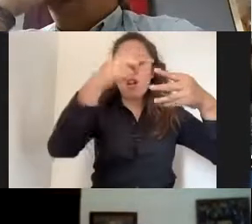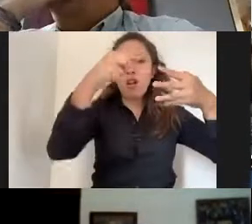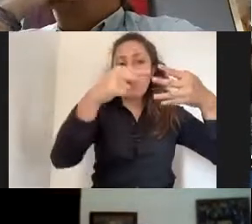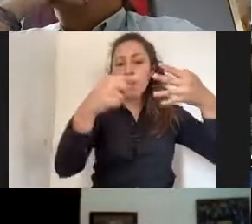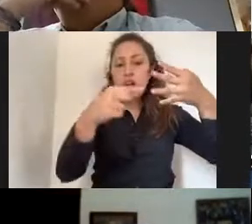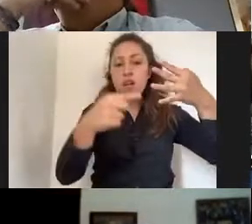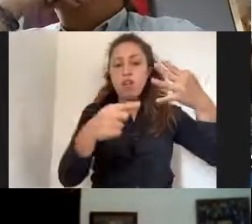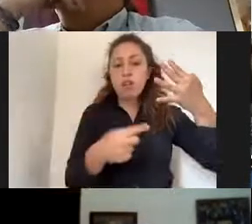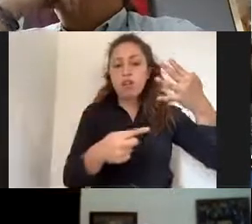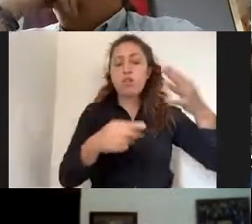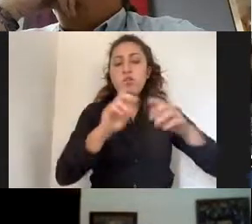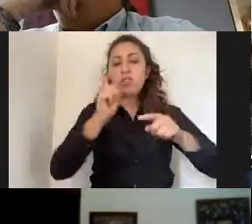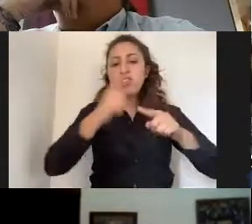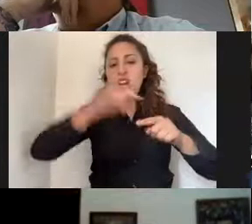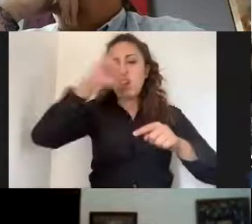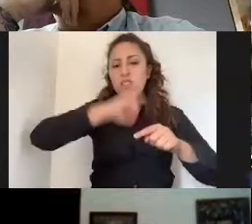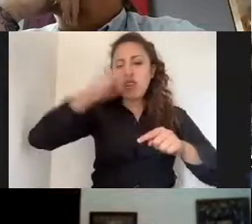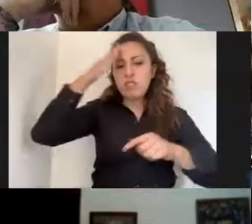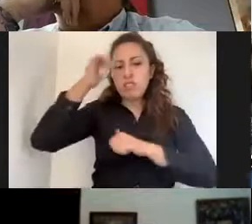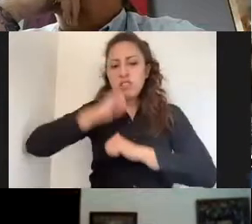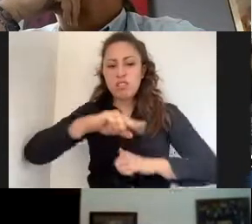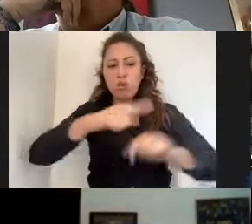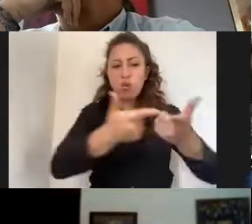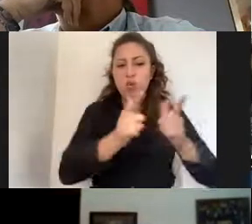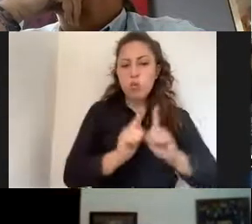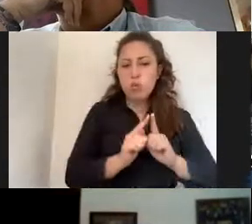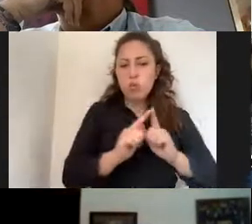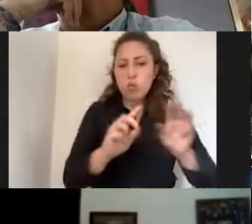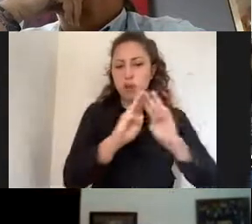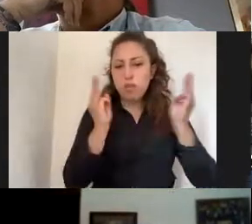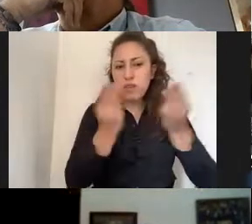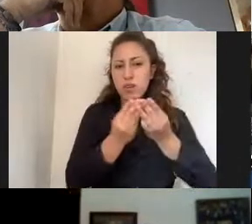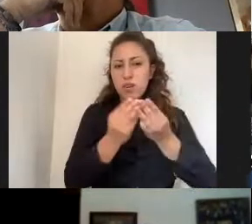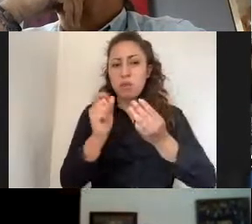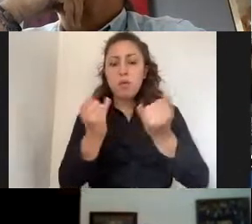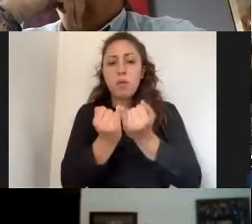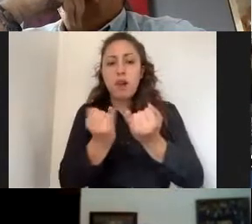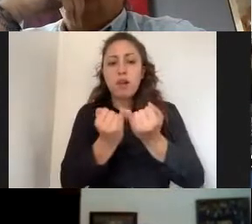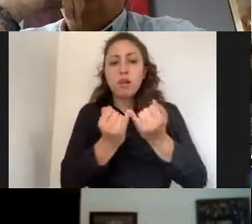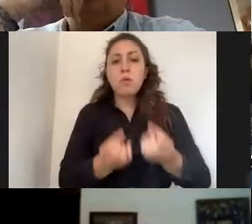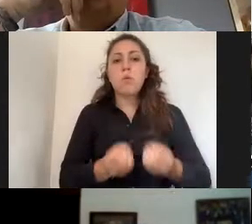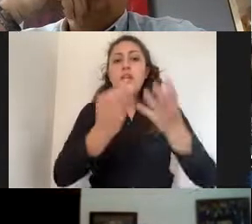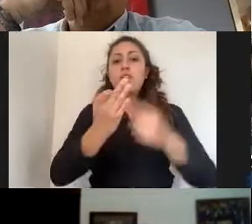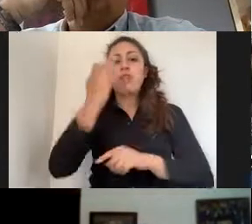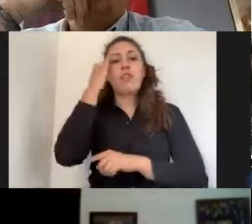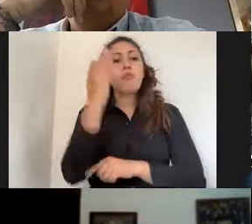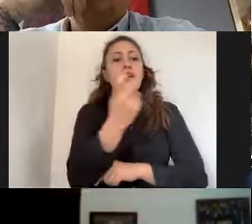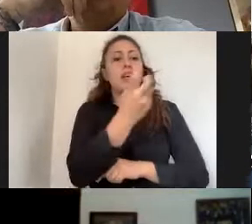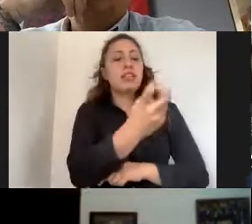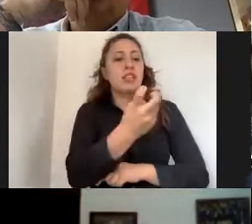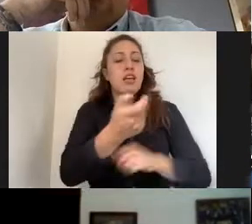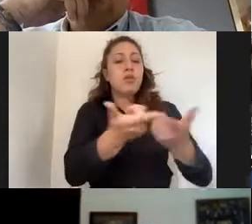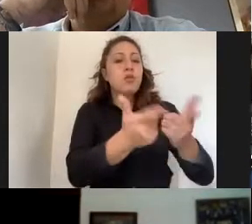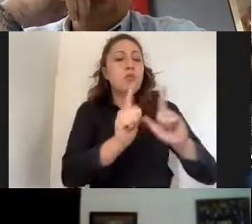en un grupo, en una banda, y también con la permanencia de esta banda